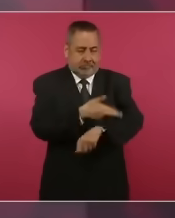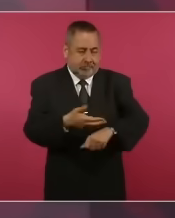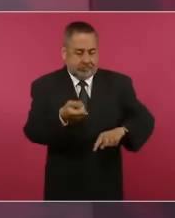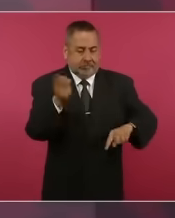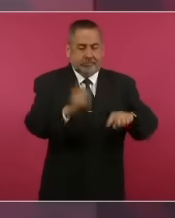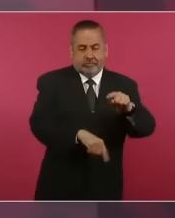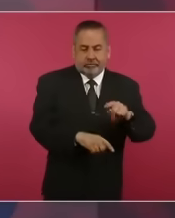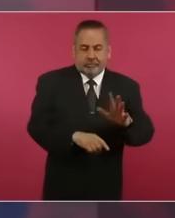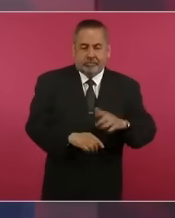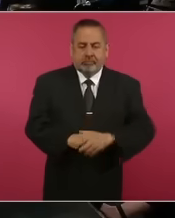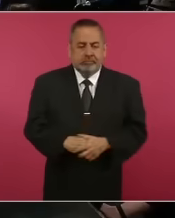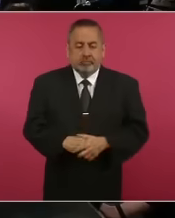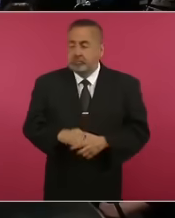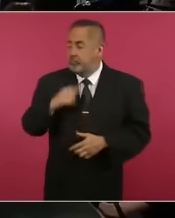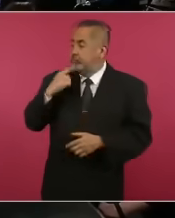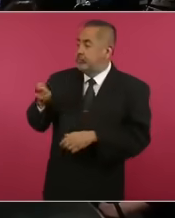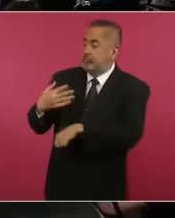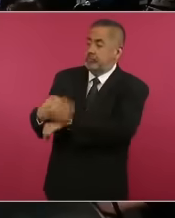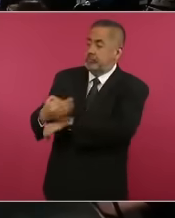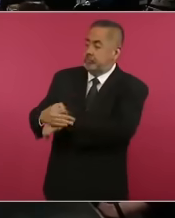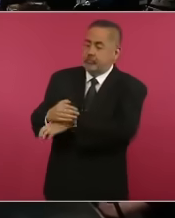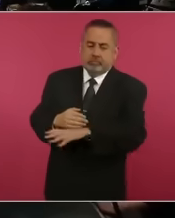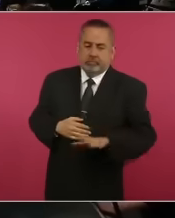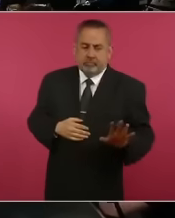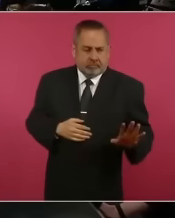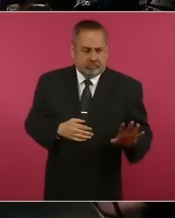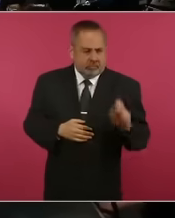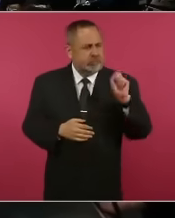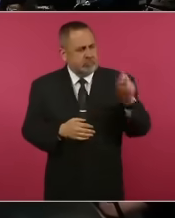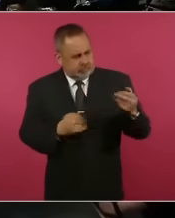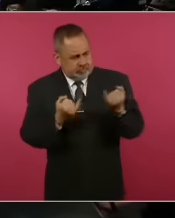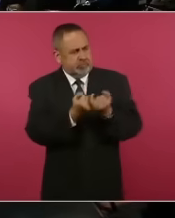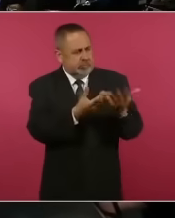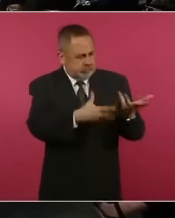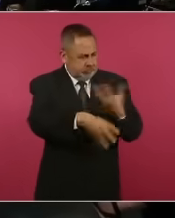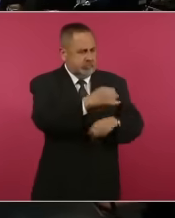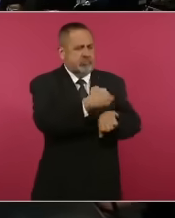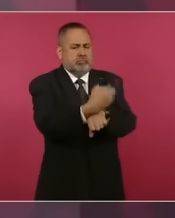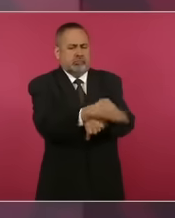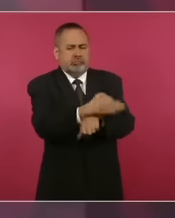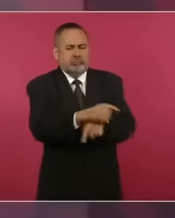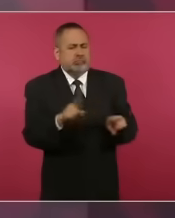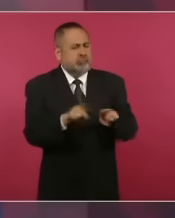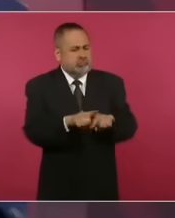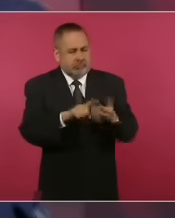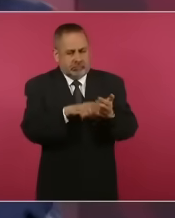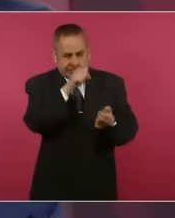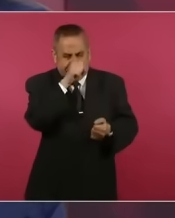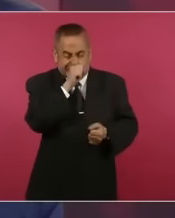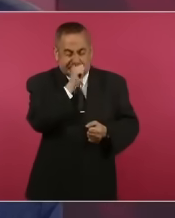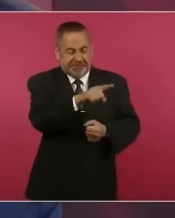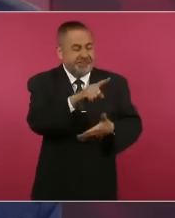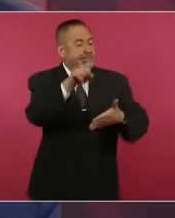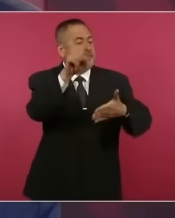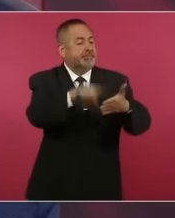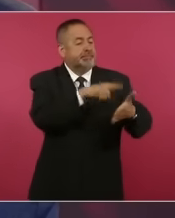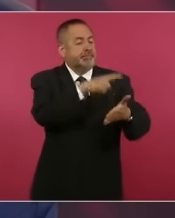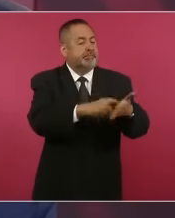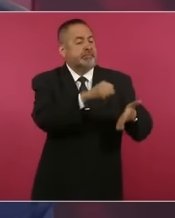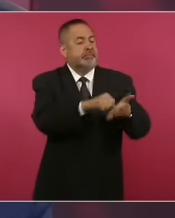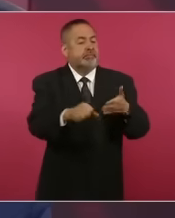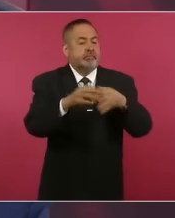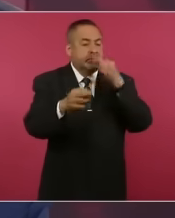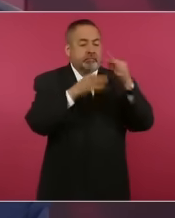porque dicen que va a ser temporal, bueno, pues temporal, sí, que cancelen el programa de